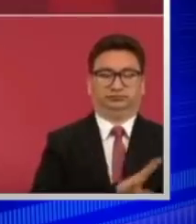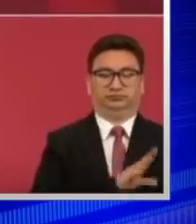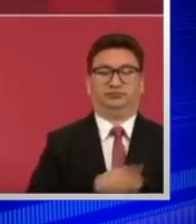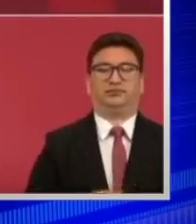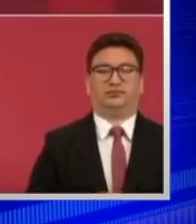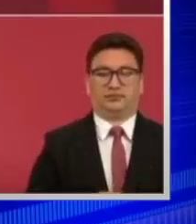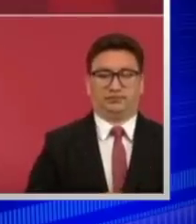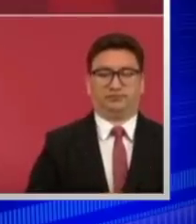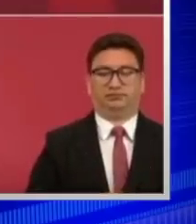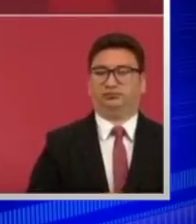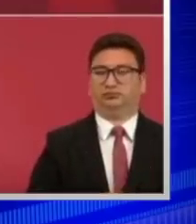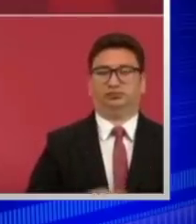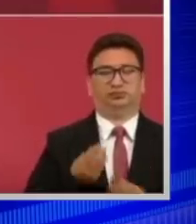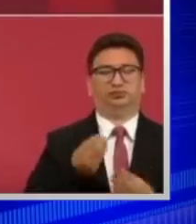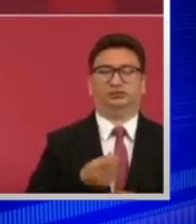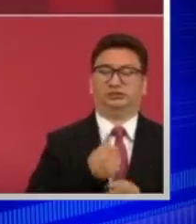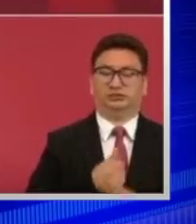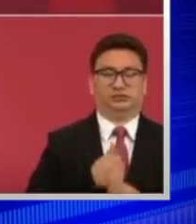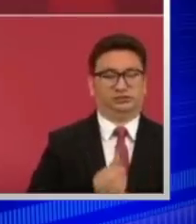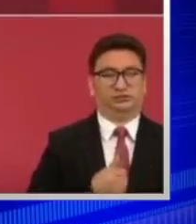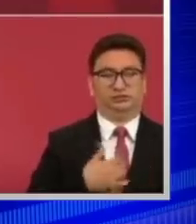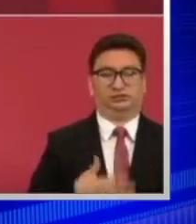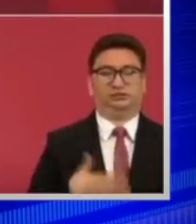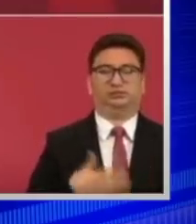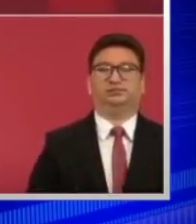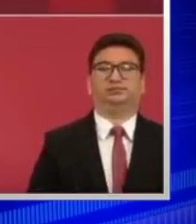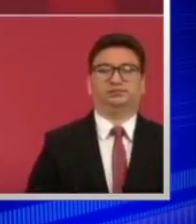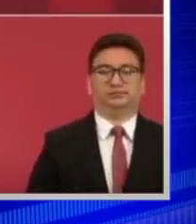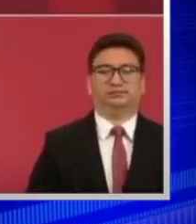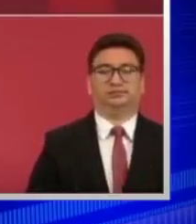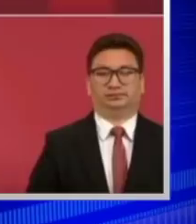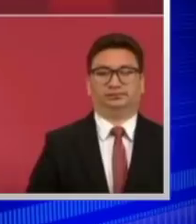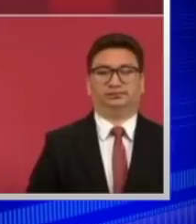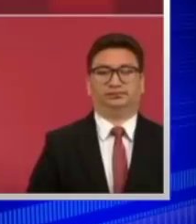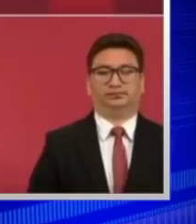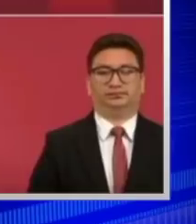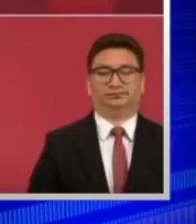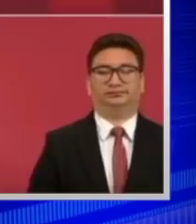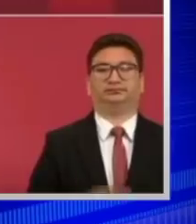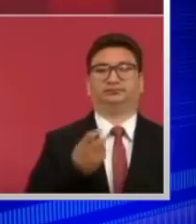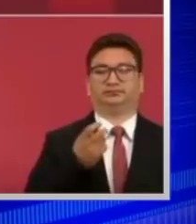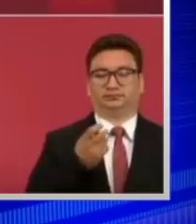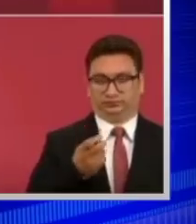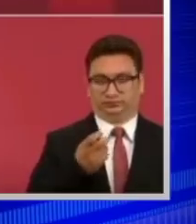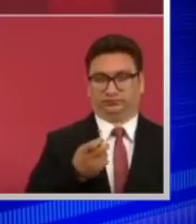mucho mucho por eso tenemos